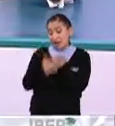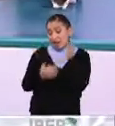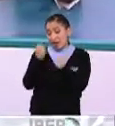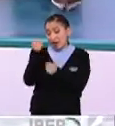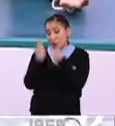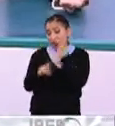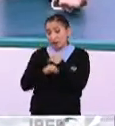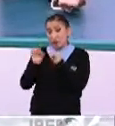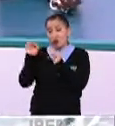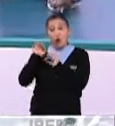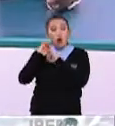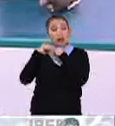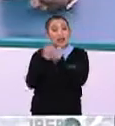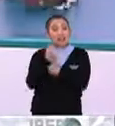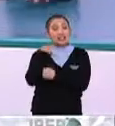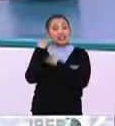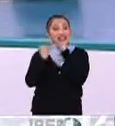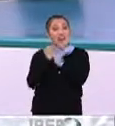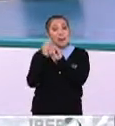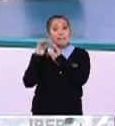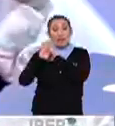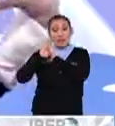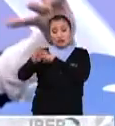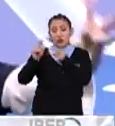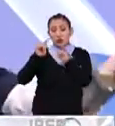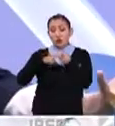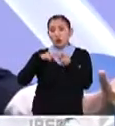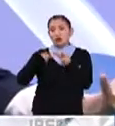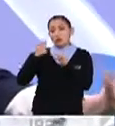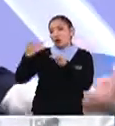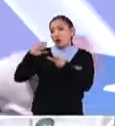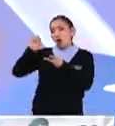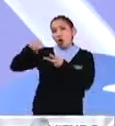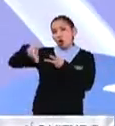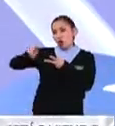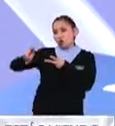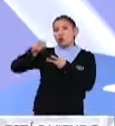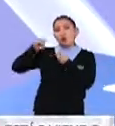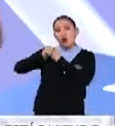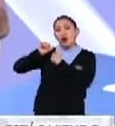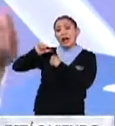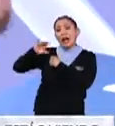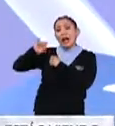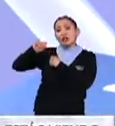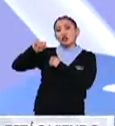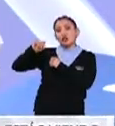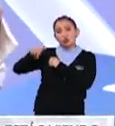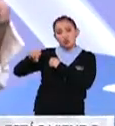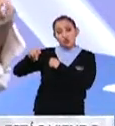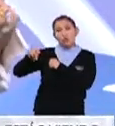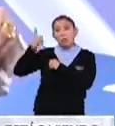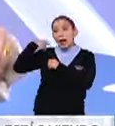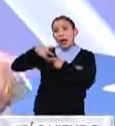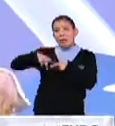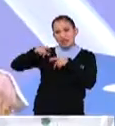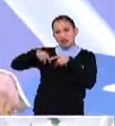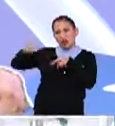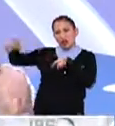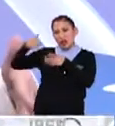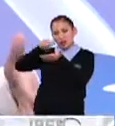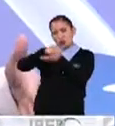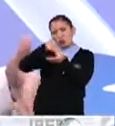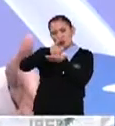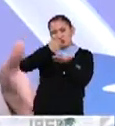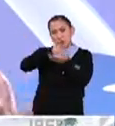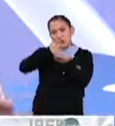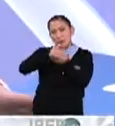Ahí está la Organización Internacional de las Migraciones, está por supuesto pues las Naciones Unidas con la ACNUR, que es esta agencia para los refugiados, que justamente